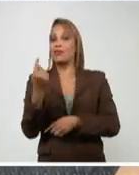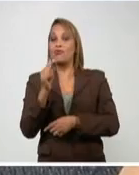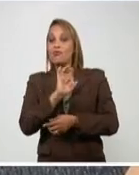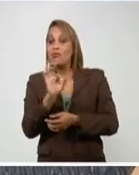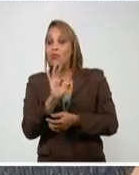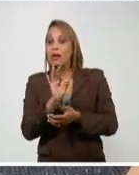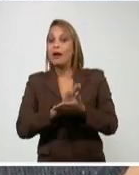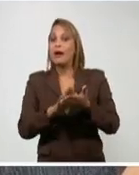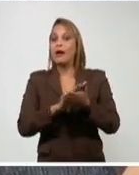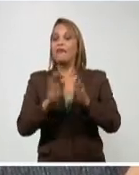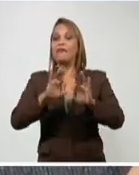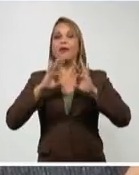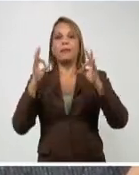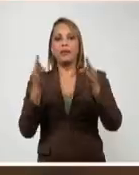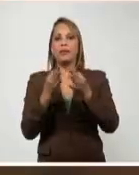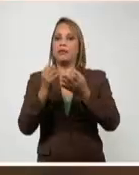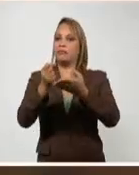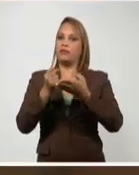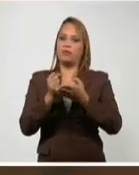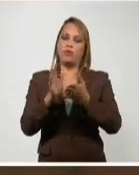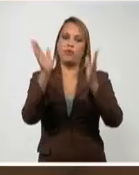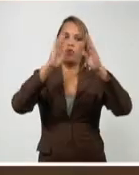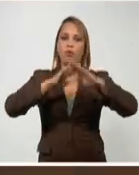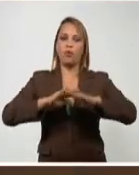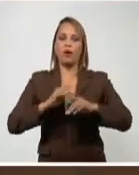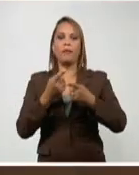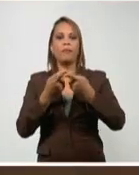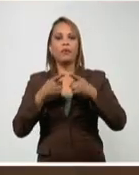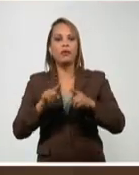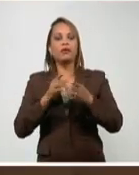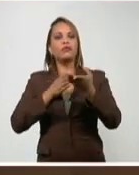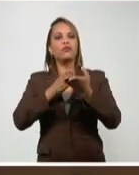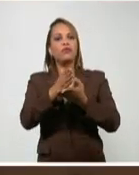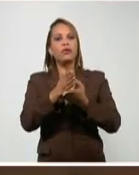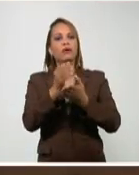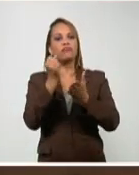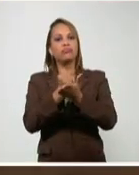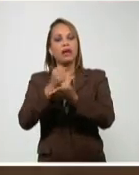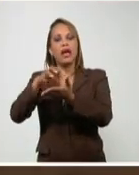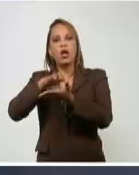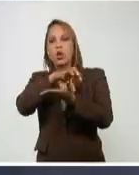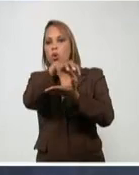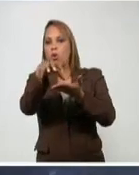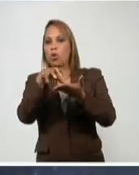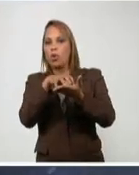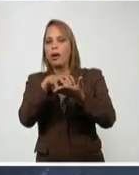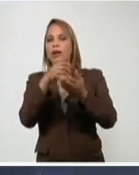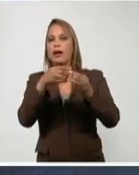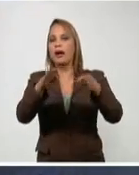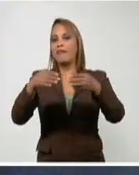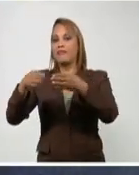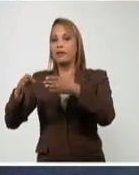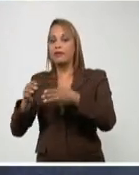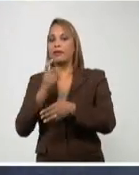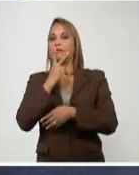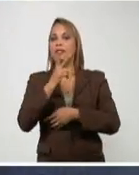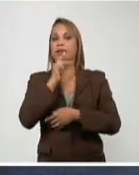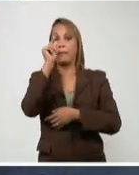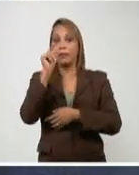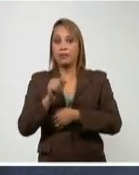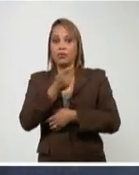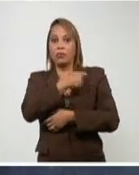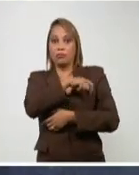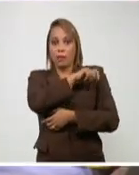persona vulnerable quede desamparada, razón por la cual se mantienen activos estos puntos para la atención a personas que se